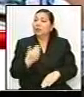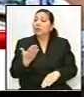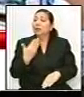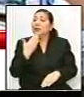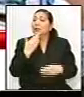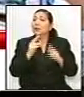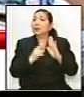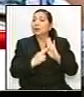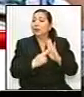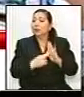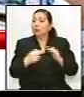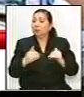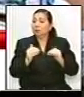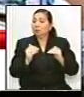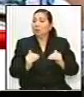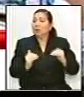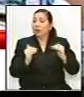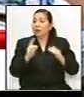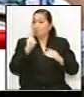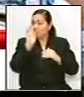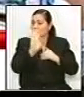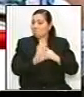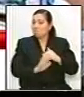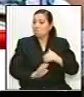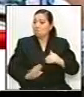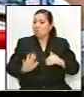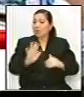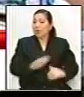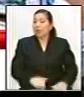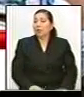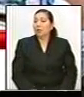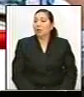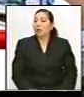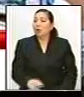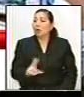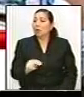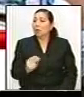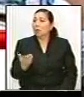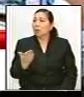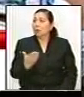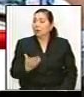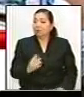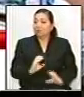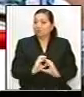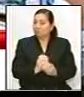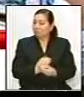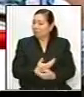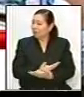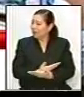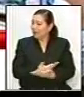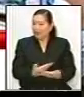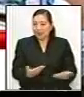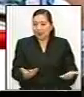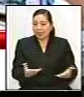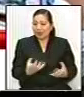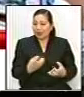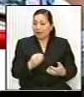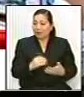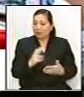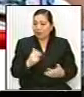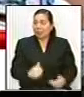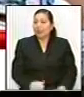es el representante de adulto mayor a nivel nacional? Me negaron, no me dieron en el Congreso. Así yo quería que me